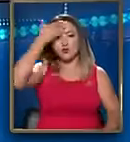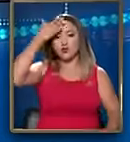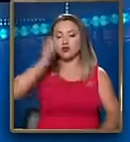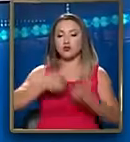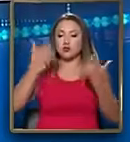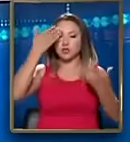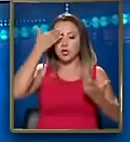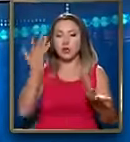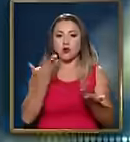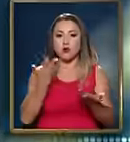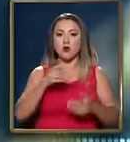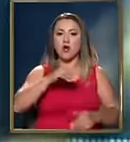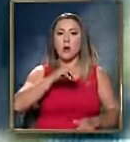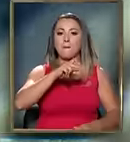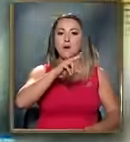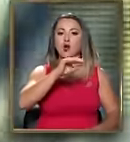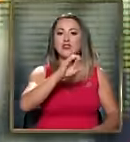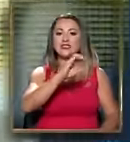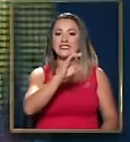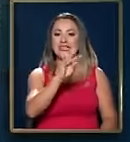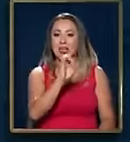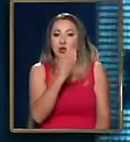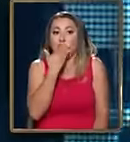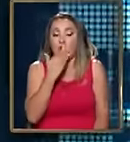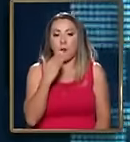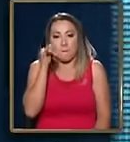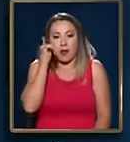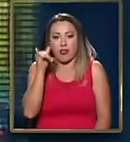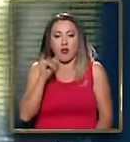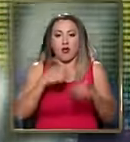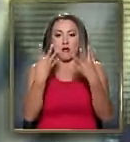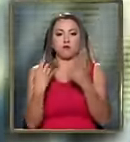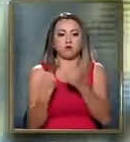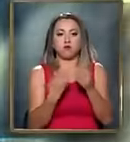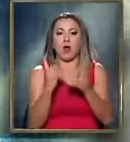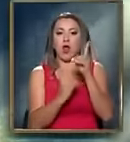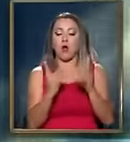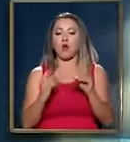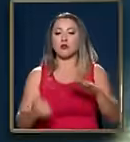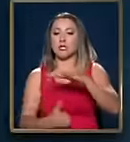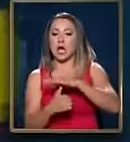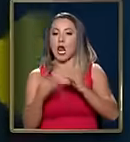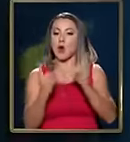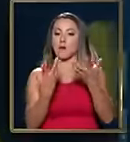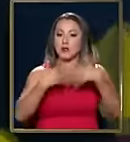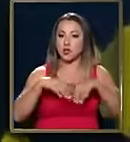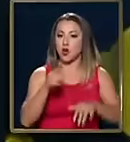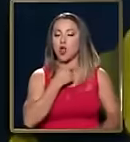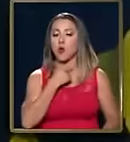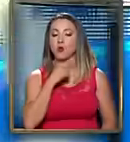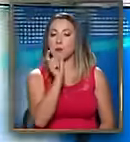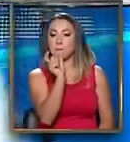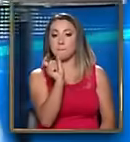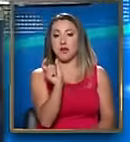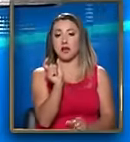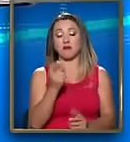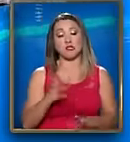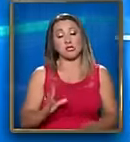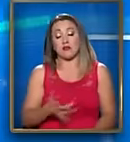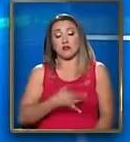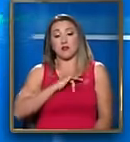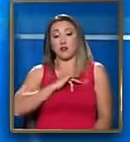procesado, weón. Perdón si hay alguien de la clase política, algún concejal, algún empresario que no le haya gustado la palabra. Puta, ya la cagué